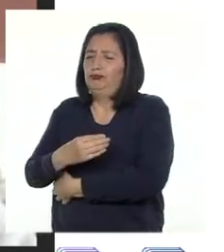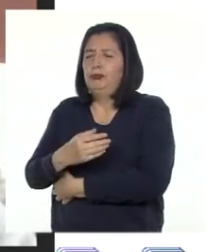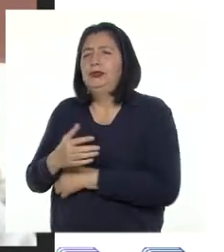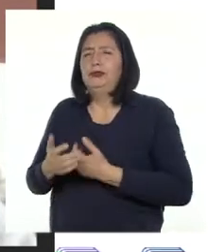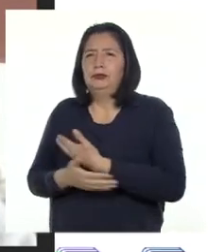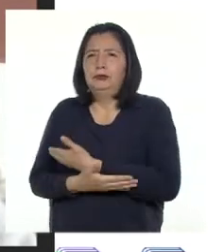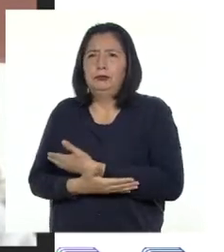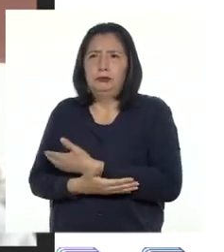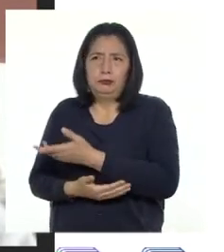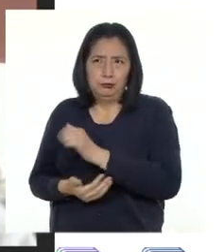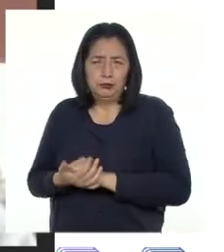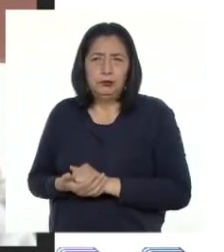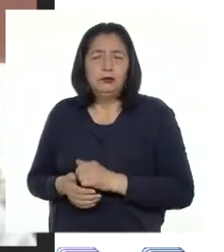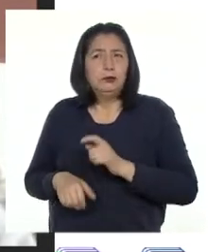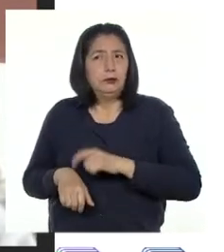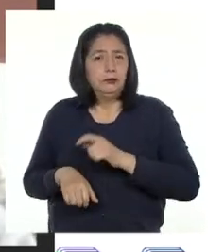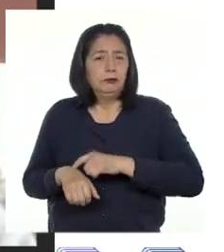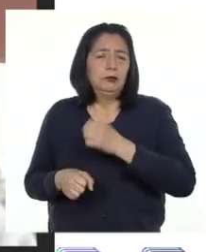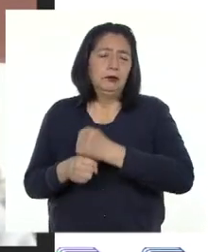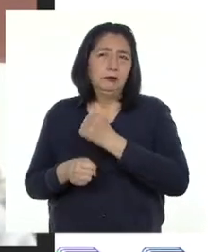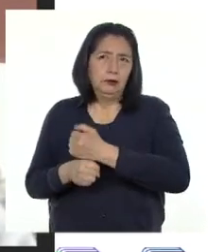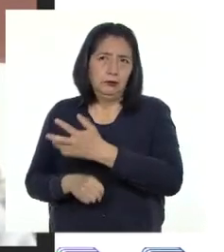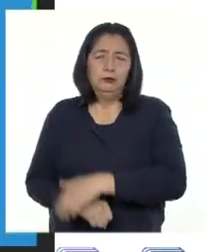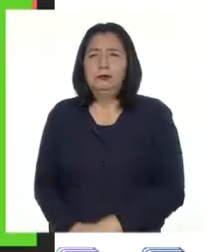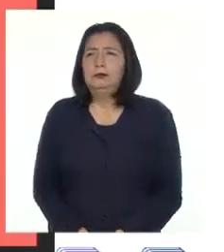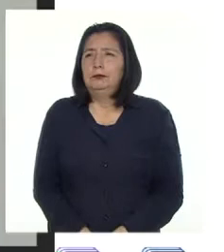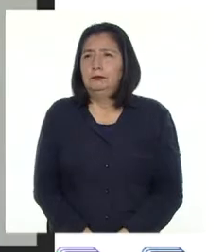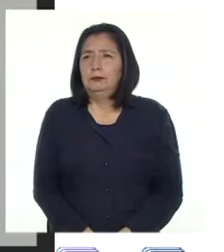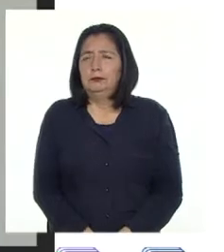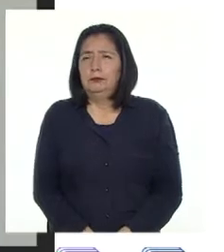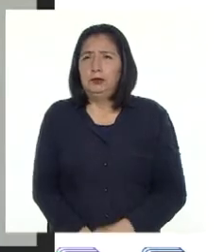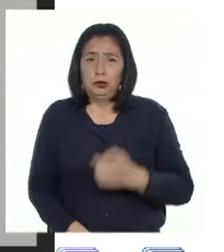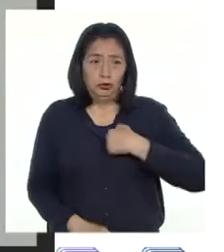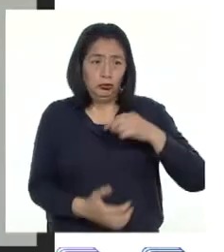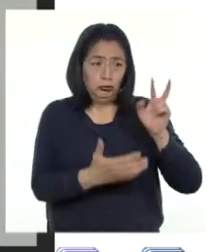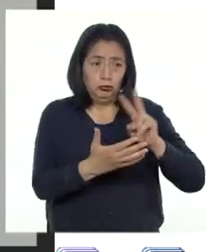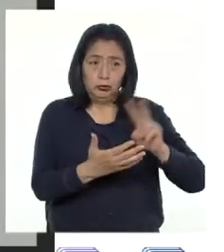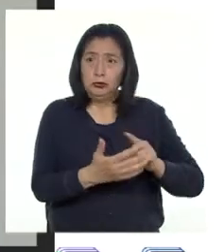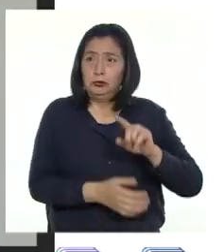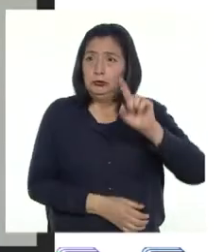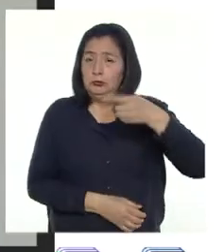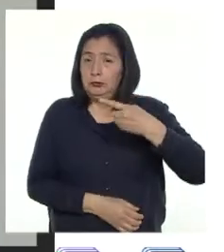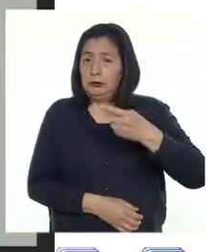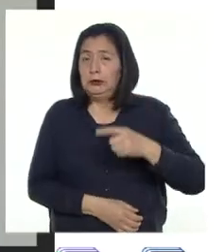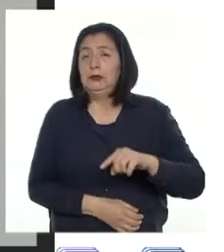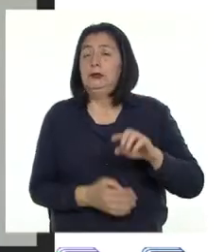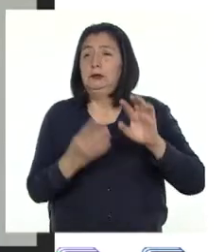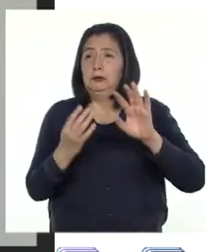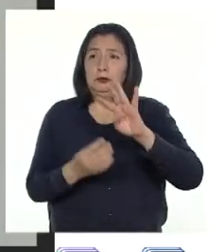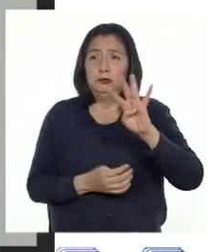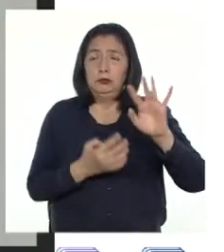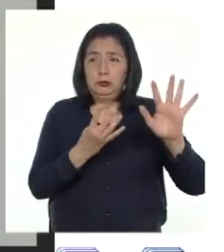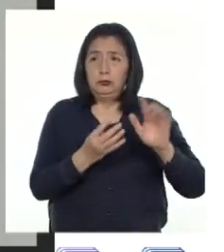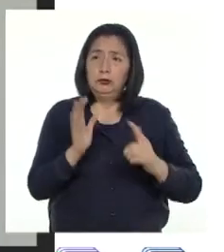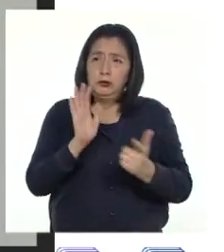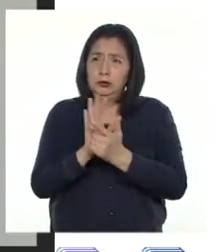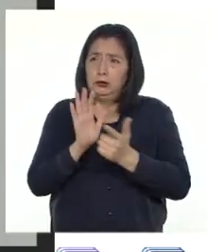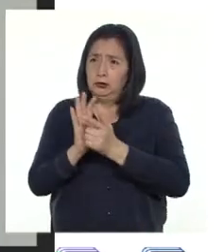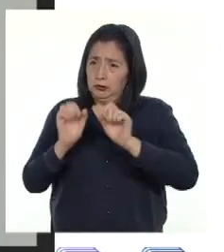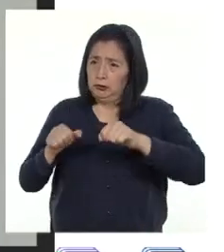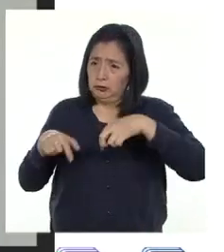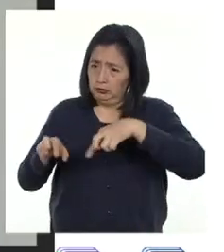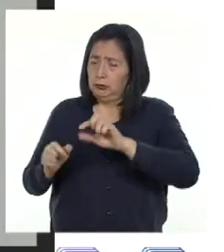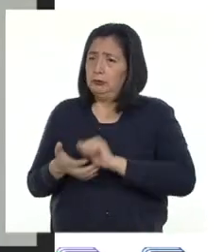a sus bebés durante su tiempo de trabajo. Yo leí que en 1949 salió una ley que permitía a